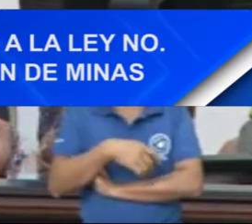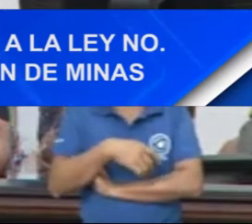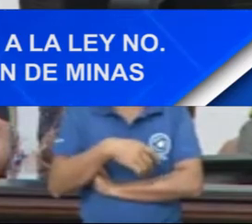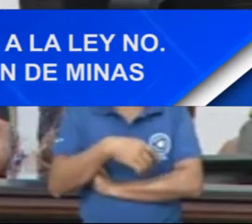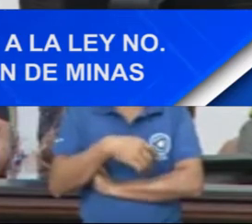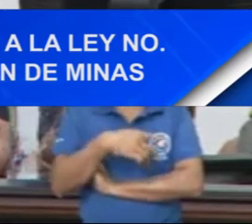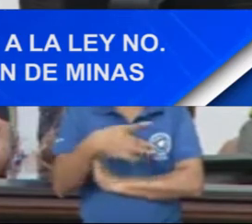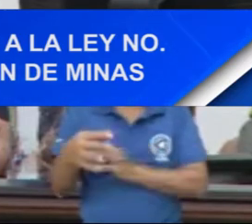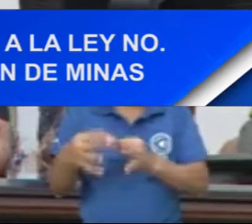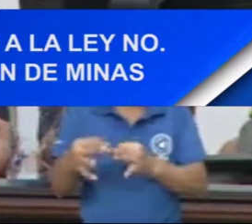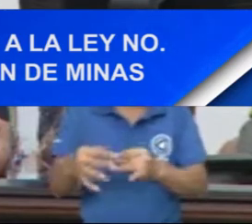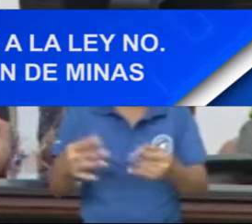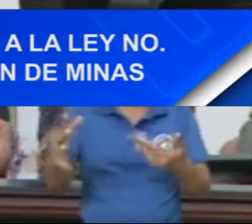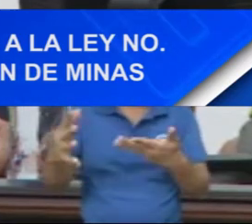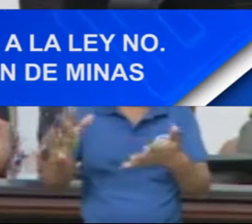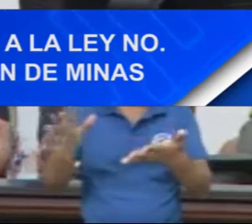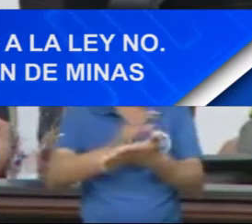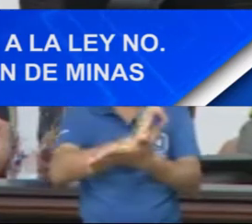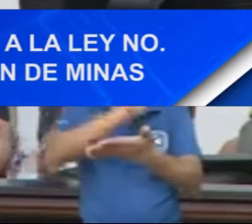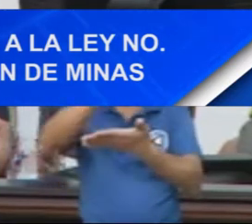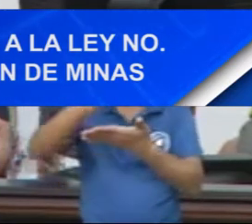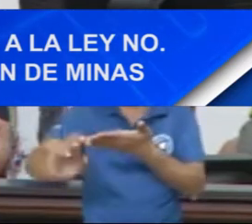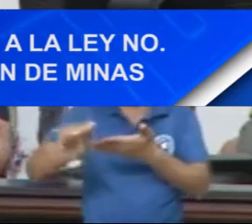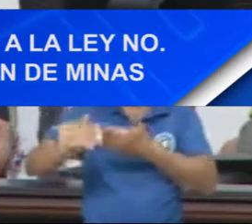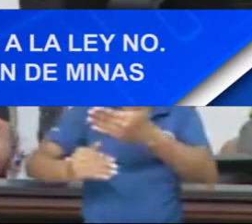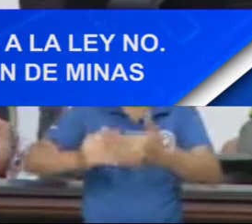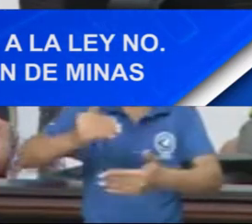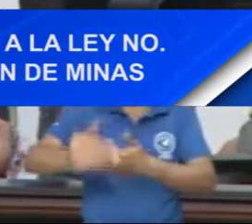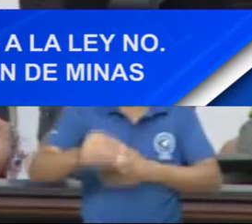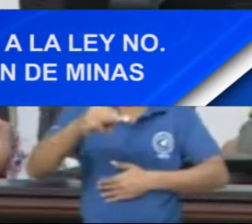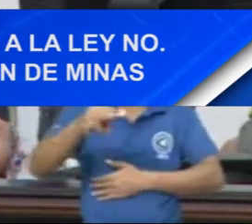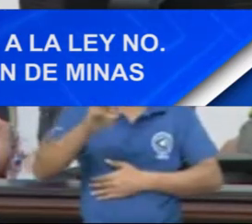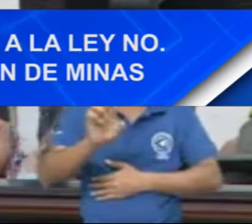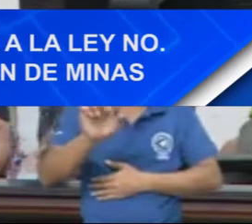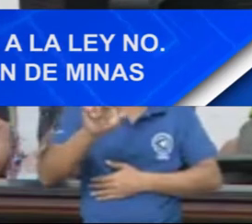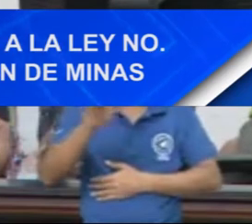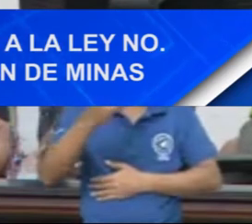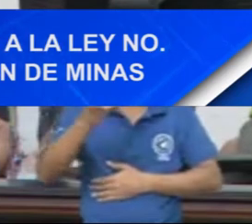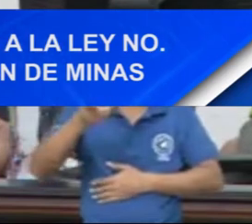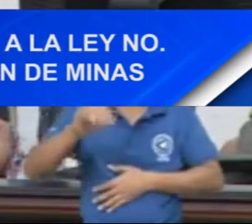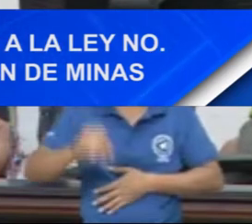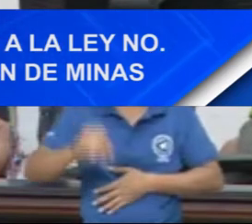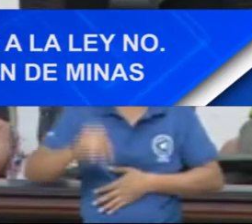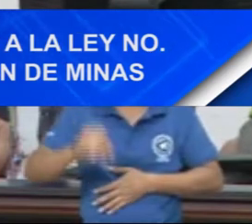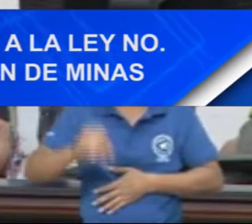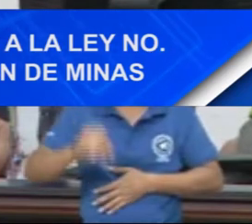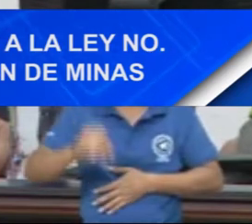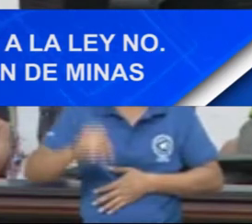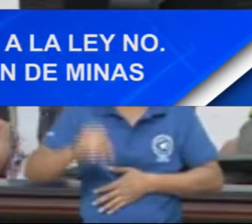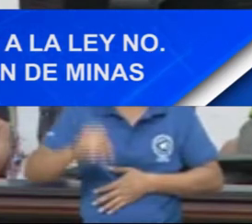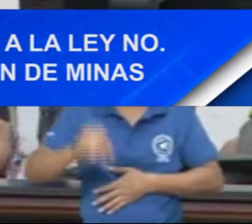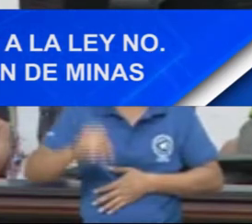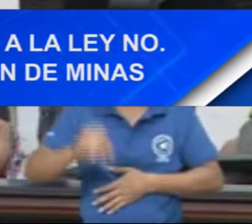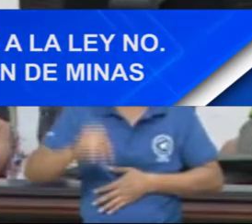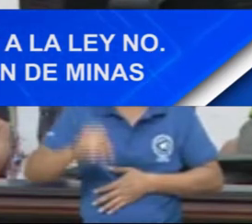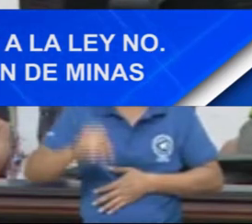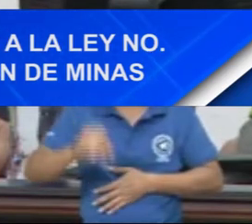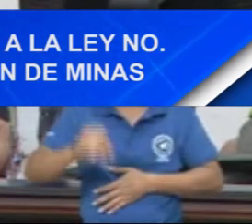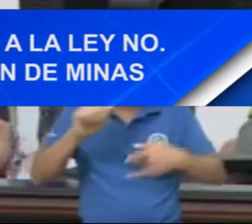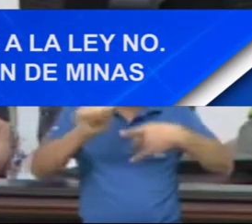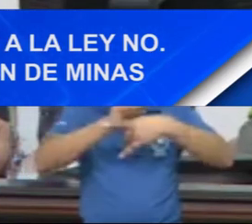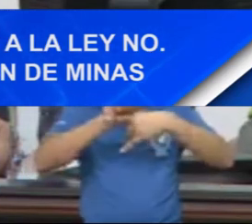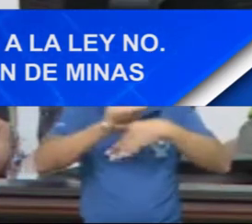erradicación del mercurio en el procesamiento artesanal y promover el uso de buenas prácticas